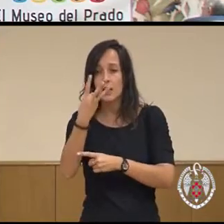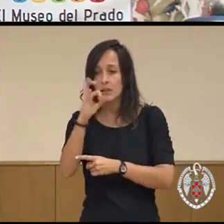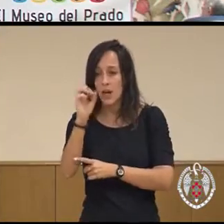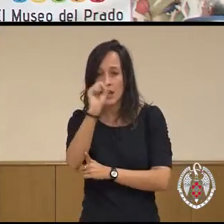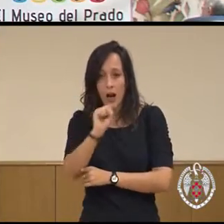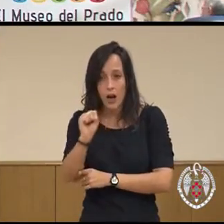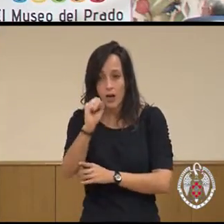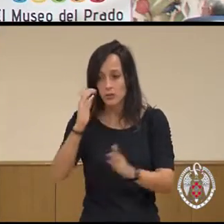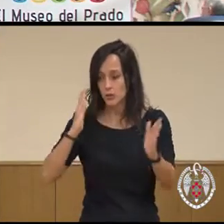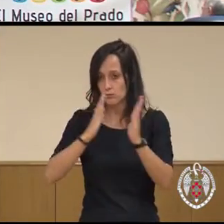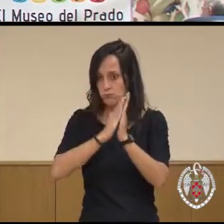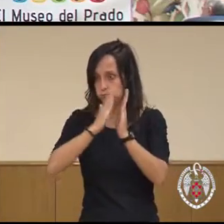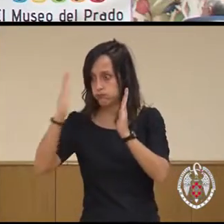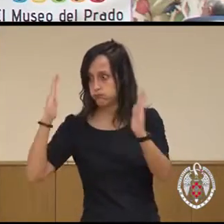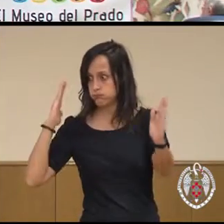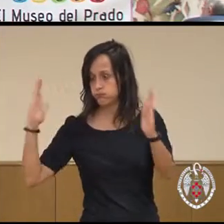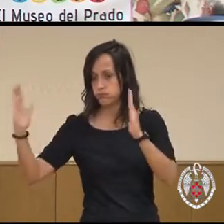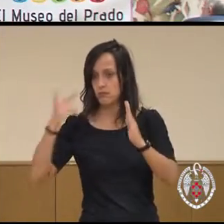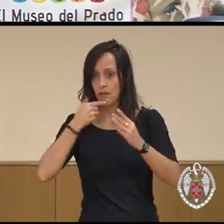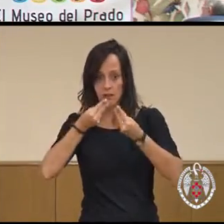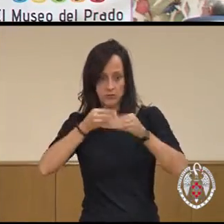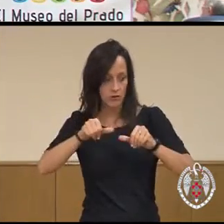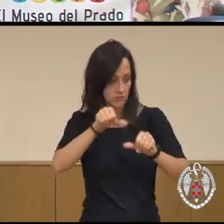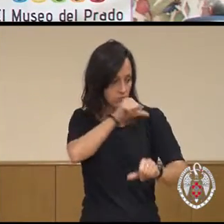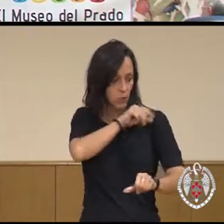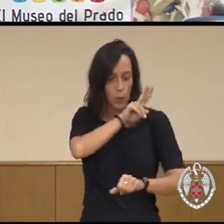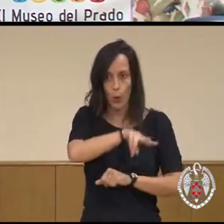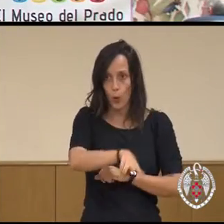Europa, historia, el